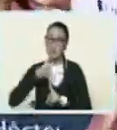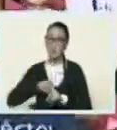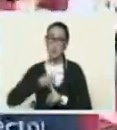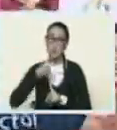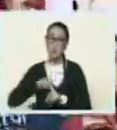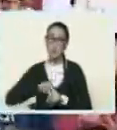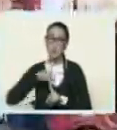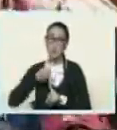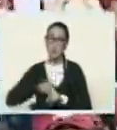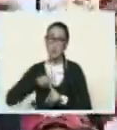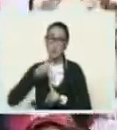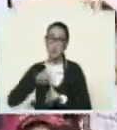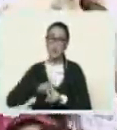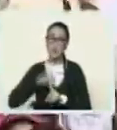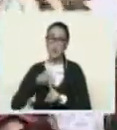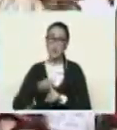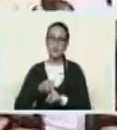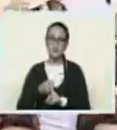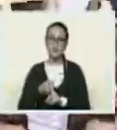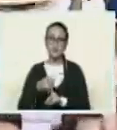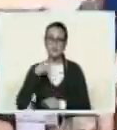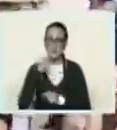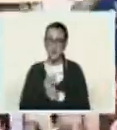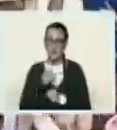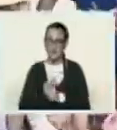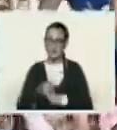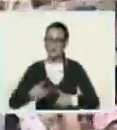tocado batallar, le ha tocado bregar.